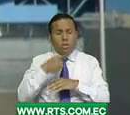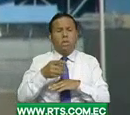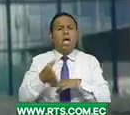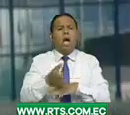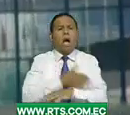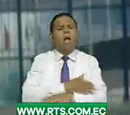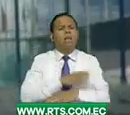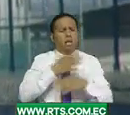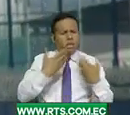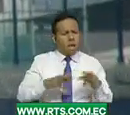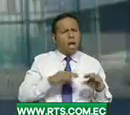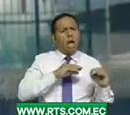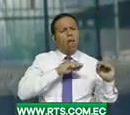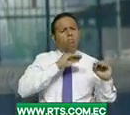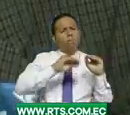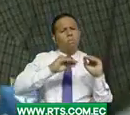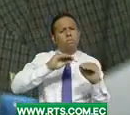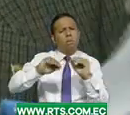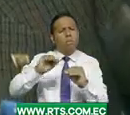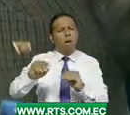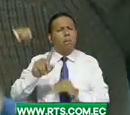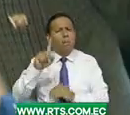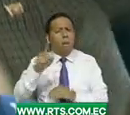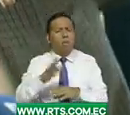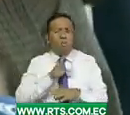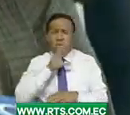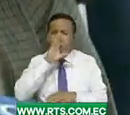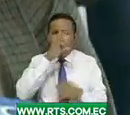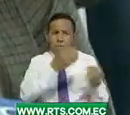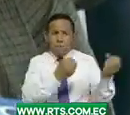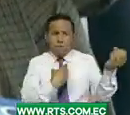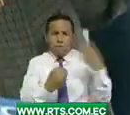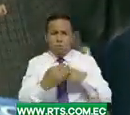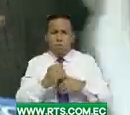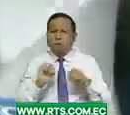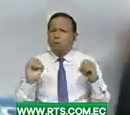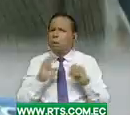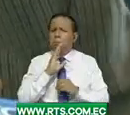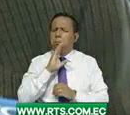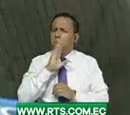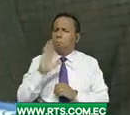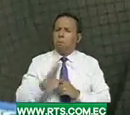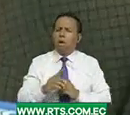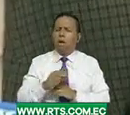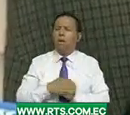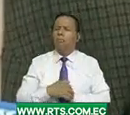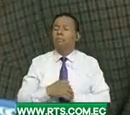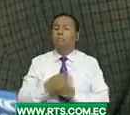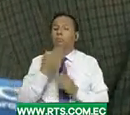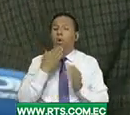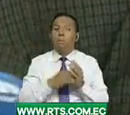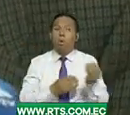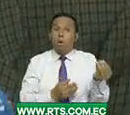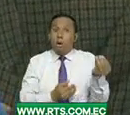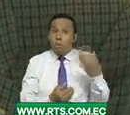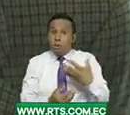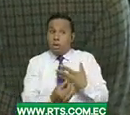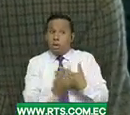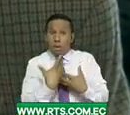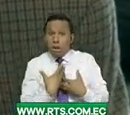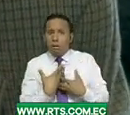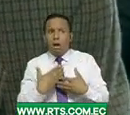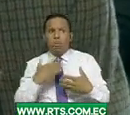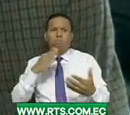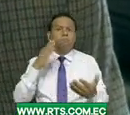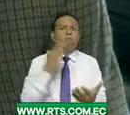hechos, pero no siempre. Aquí están las alertas. Cada alerta evita una masacre.